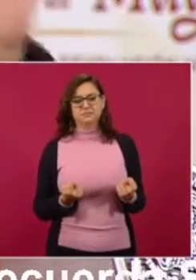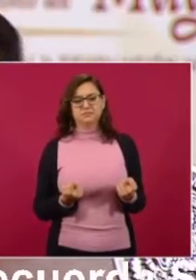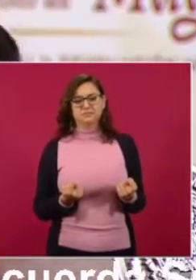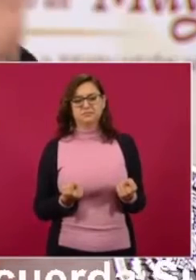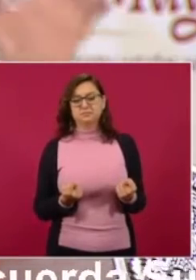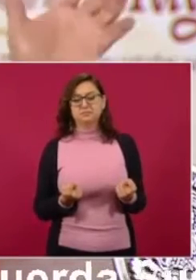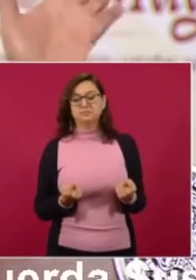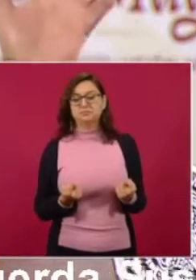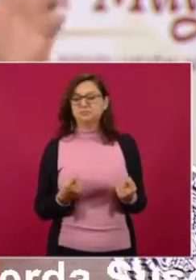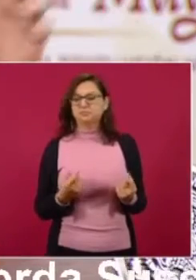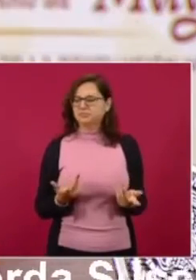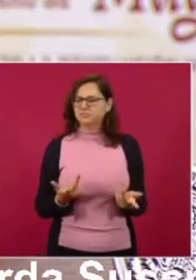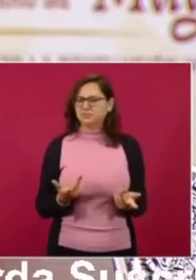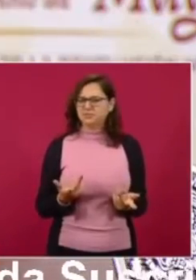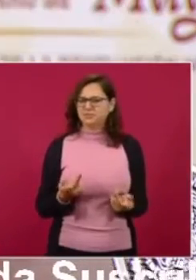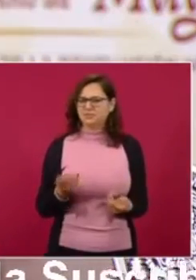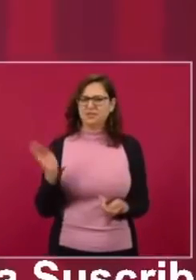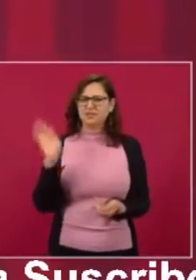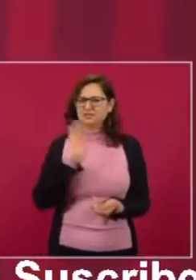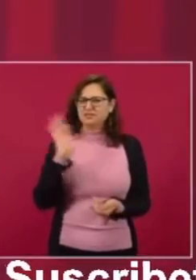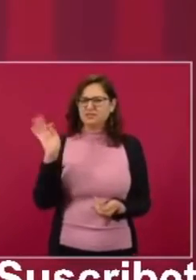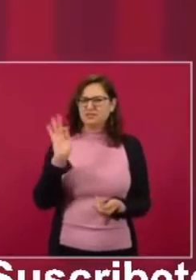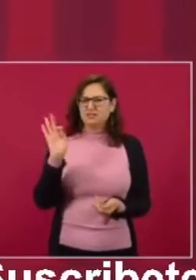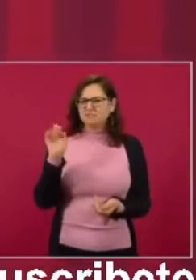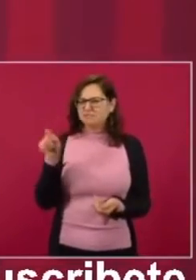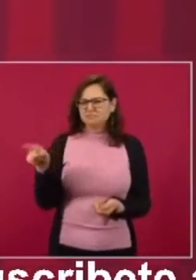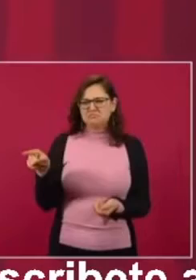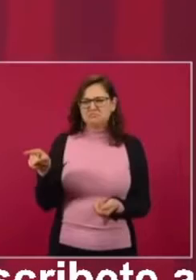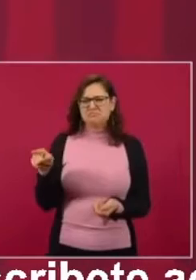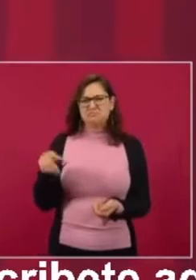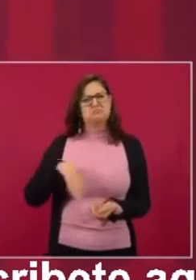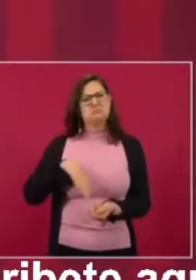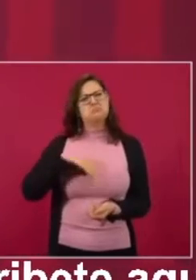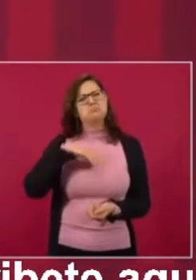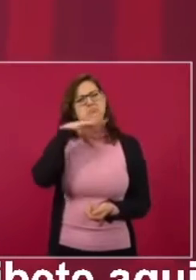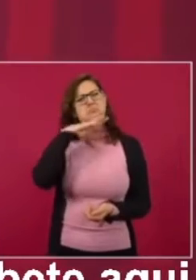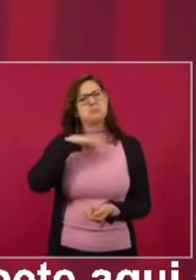no se dan cuenta o este